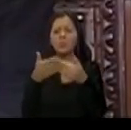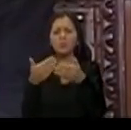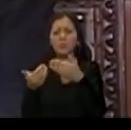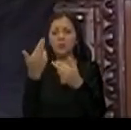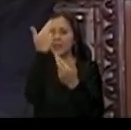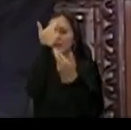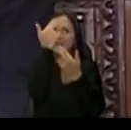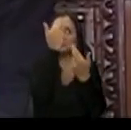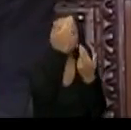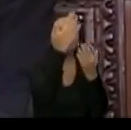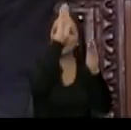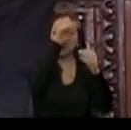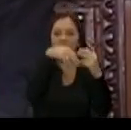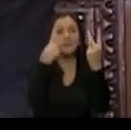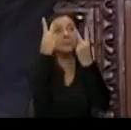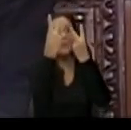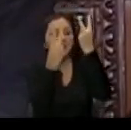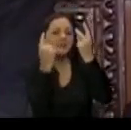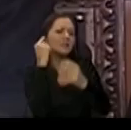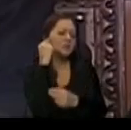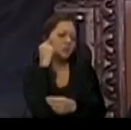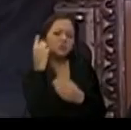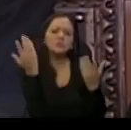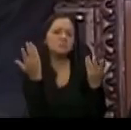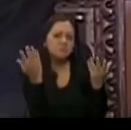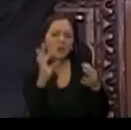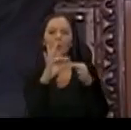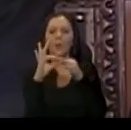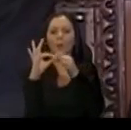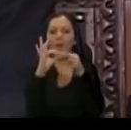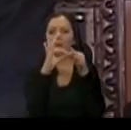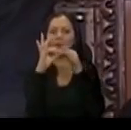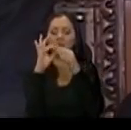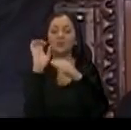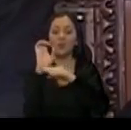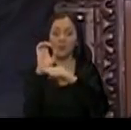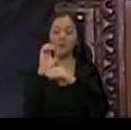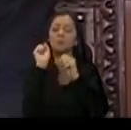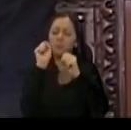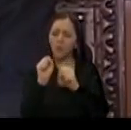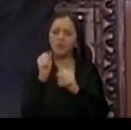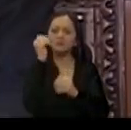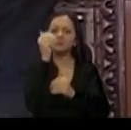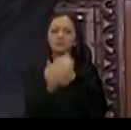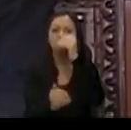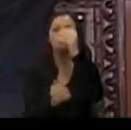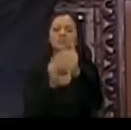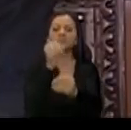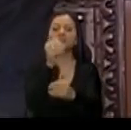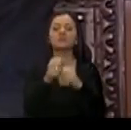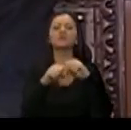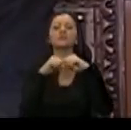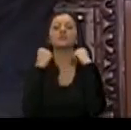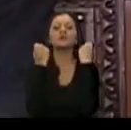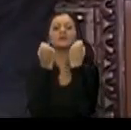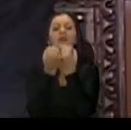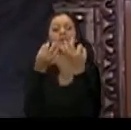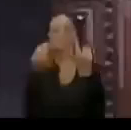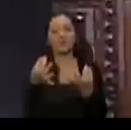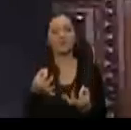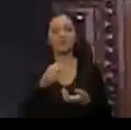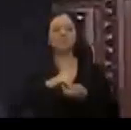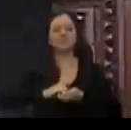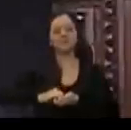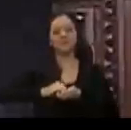alegría y a colaborar para que el Ecuador unido progrese hacia una sociedad justa y